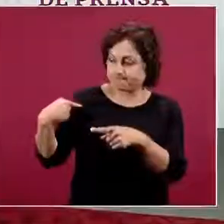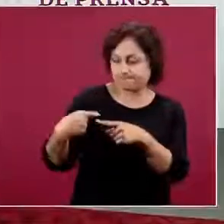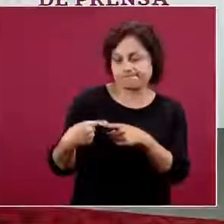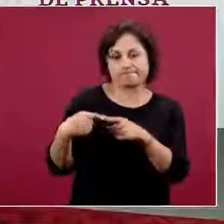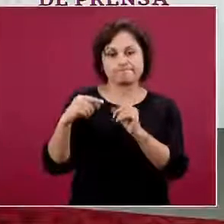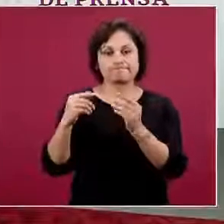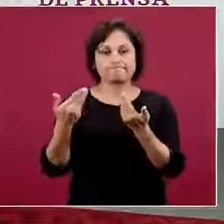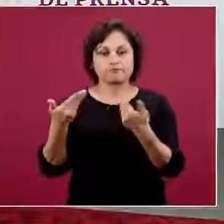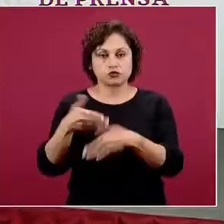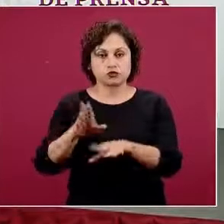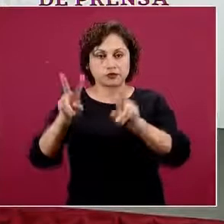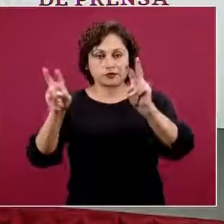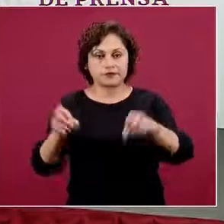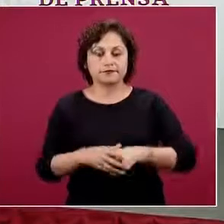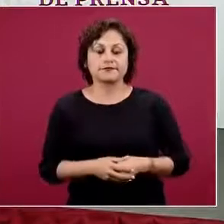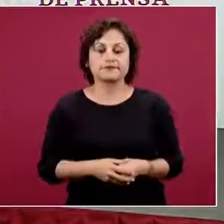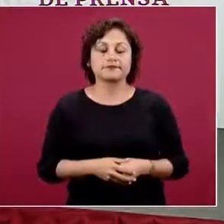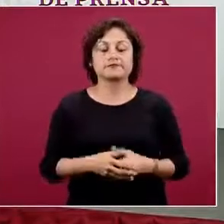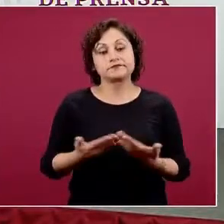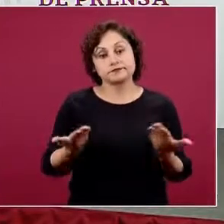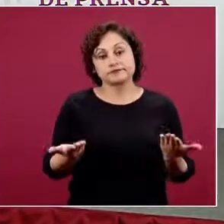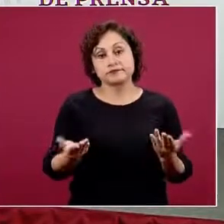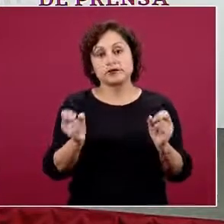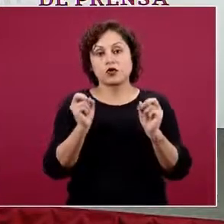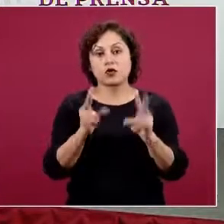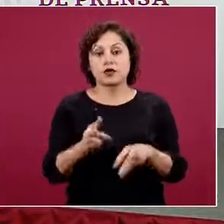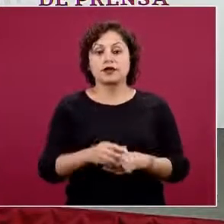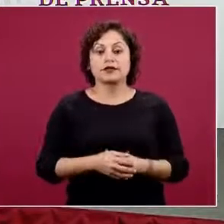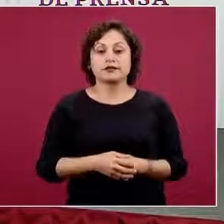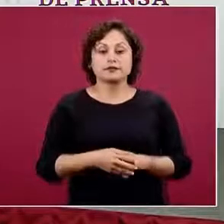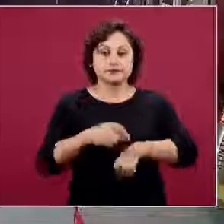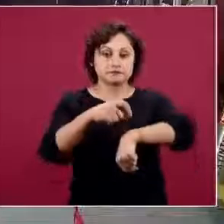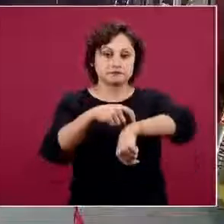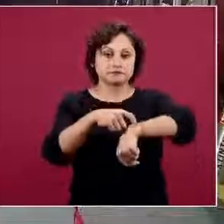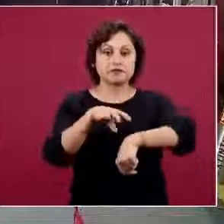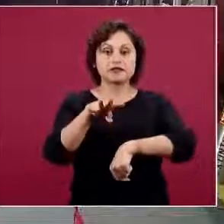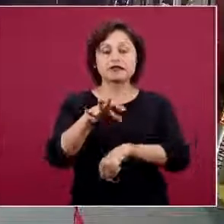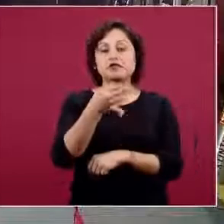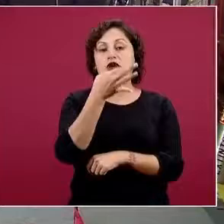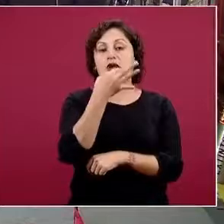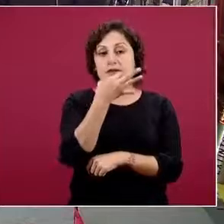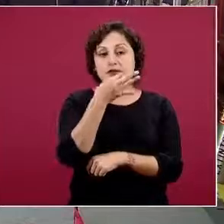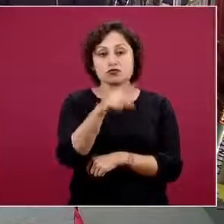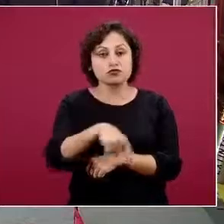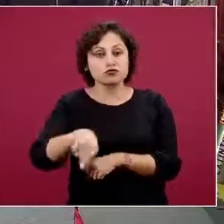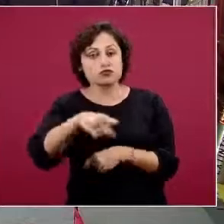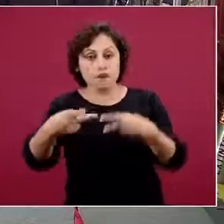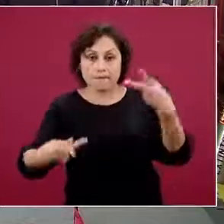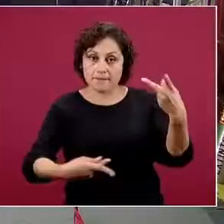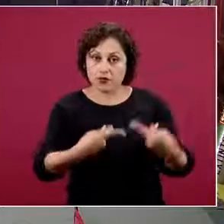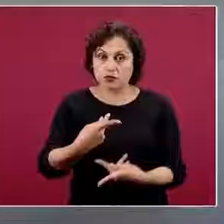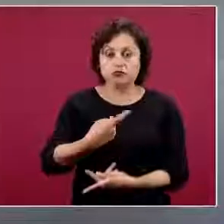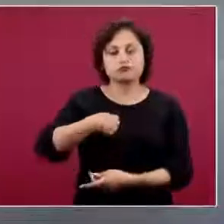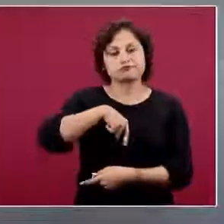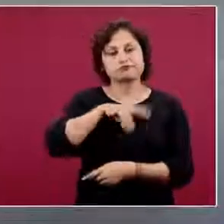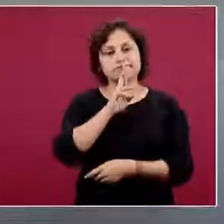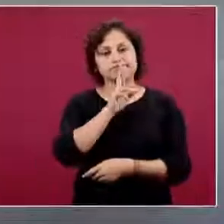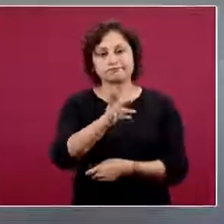lo mismo. Y bueno, pasaríamos entonces a los últimos 19 minutos que tenemos a poder responder preguntas y respuestas. Por